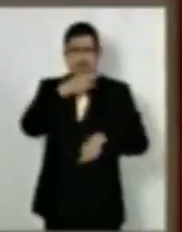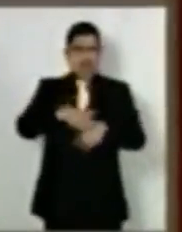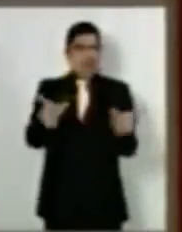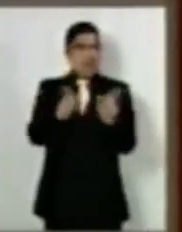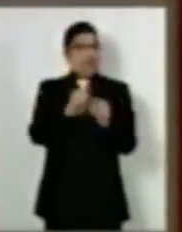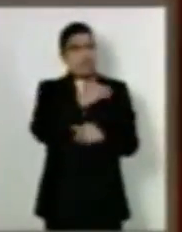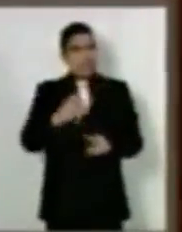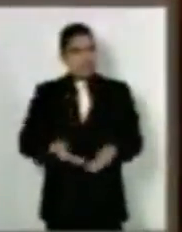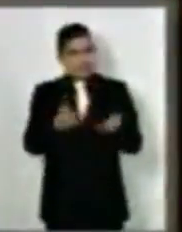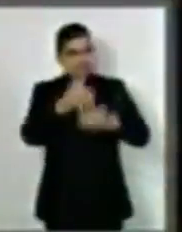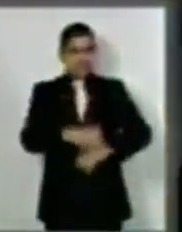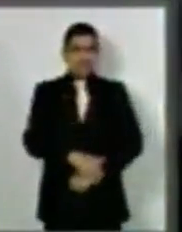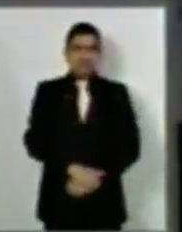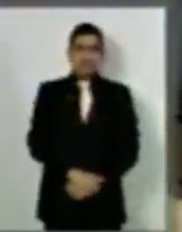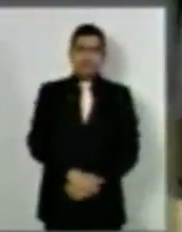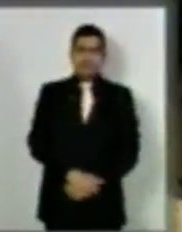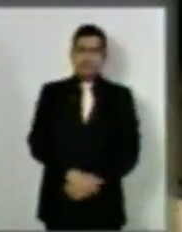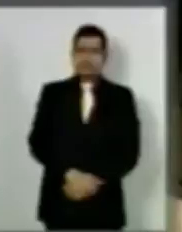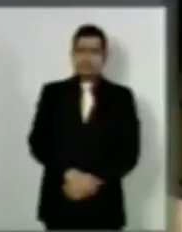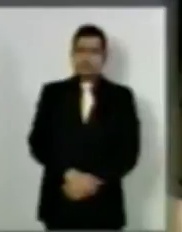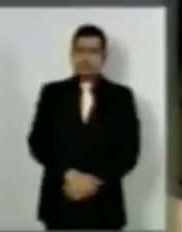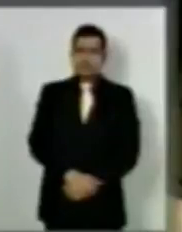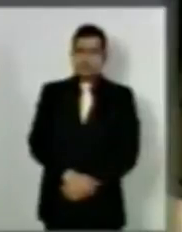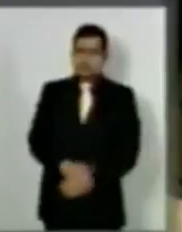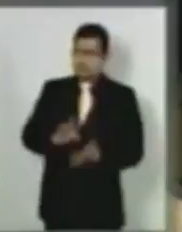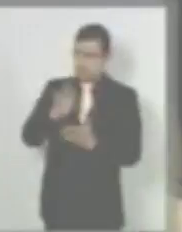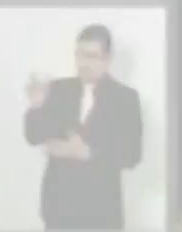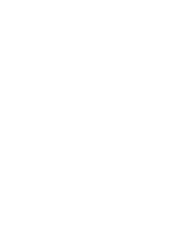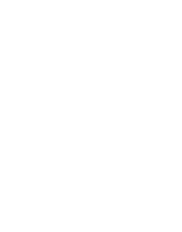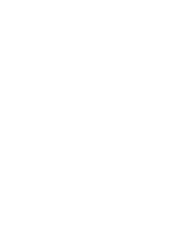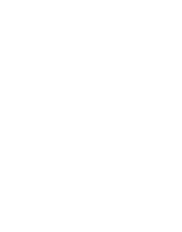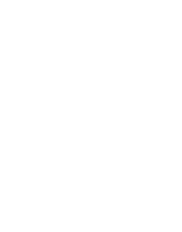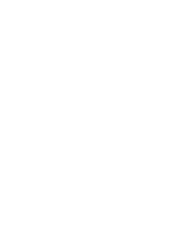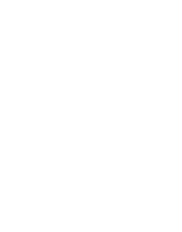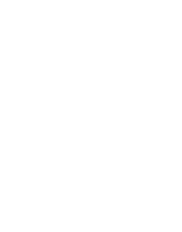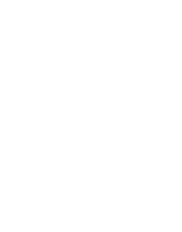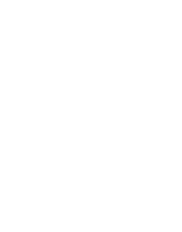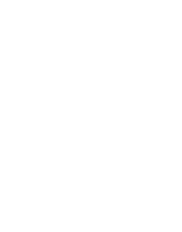cuanto, señor presidente. Muchas gracias, senador Monreal.